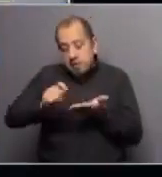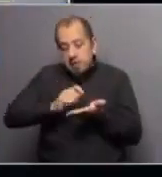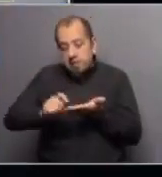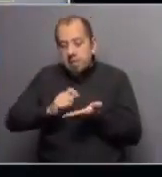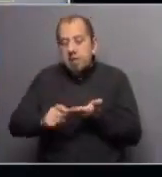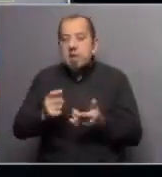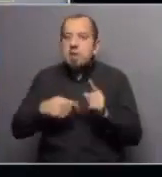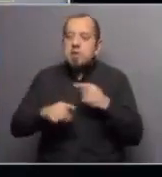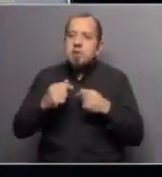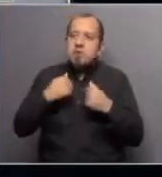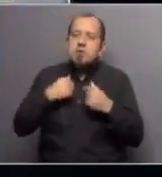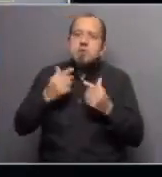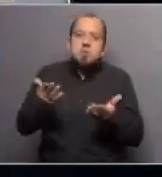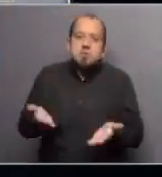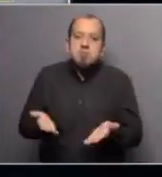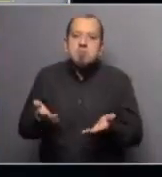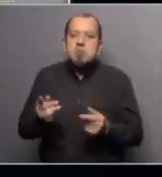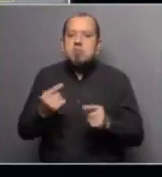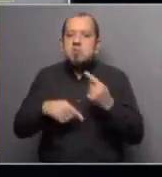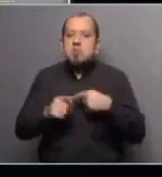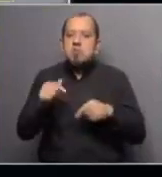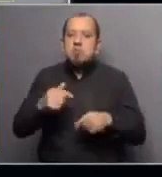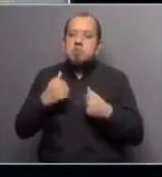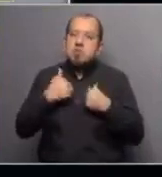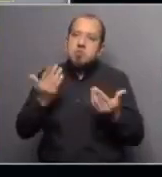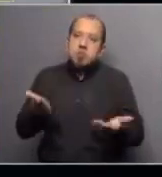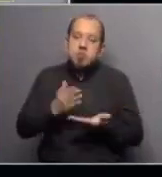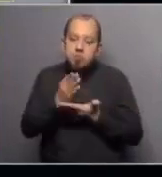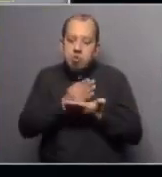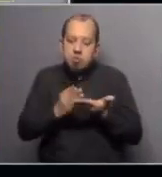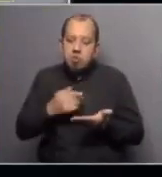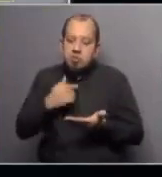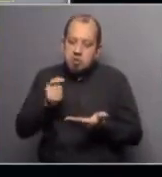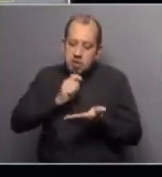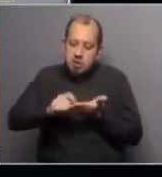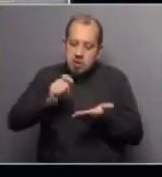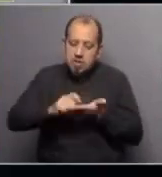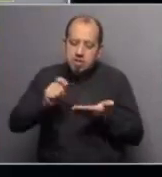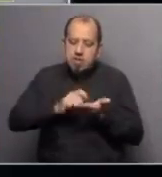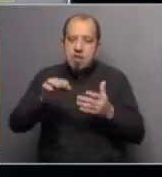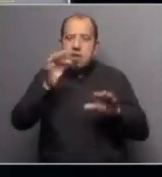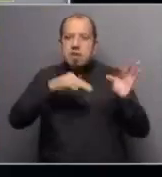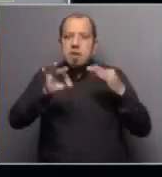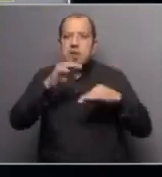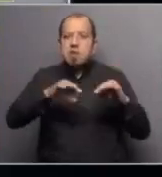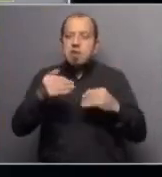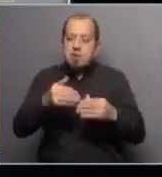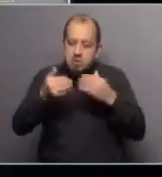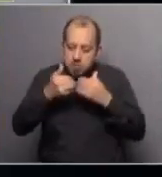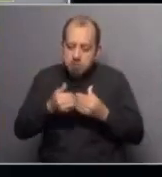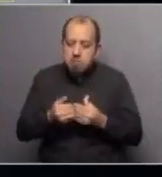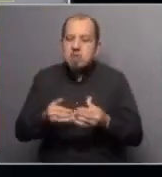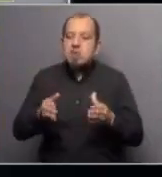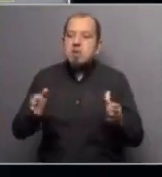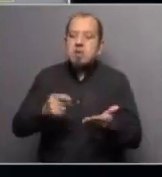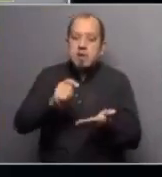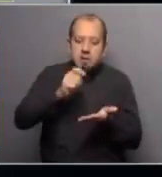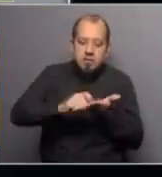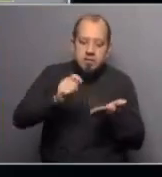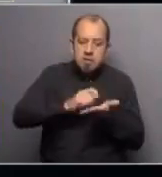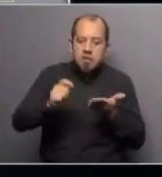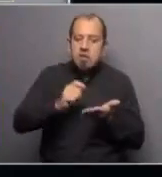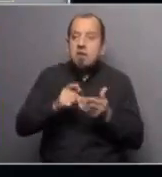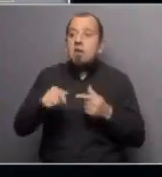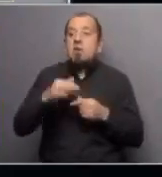Y en ese momento se entendió, no sé por qué, que como yo escribía poesía podía escribir teatro. Y bueno, y empecé a escribir y ahí me encontré como con